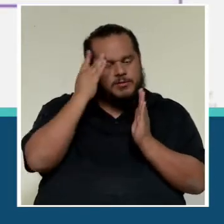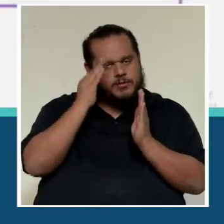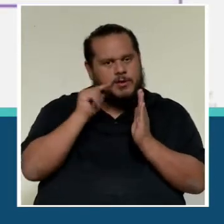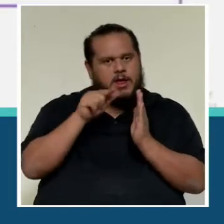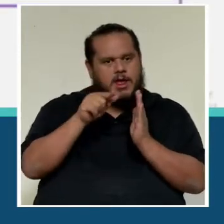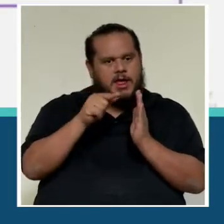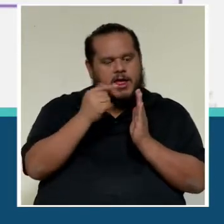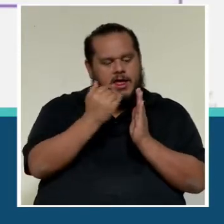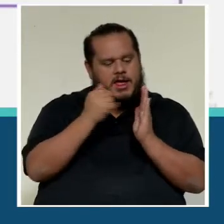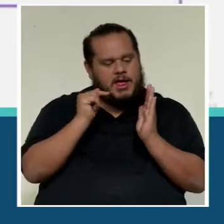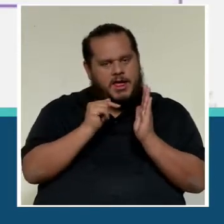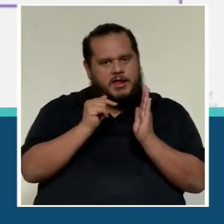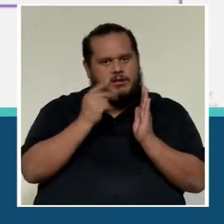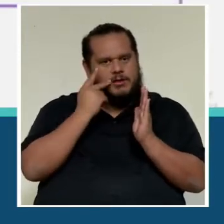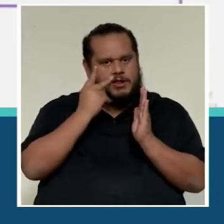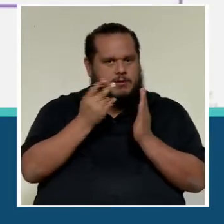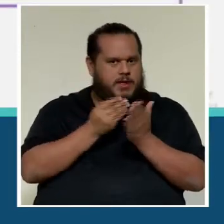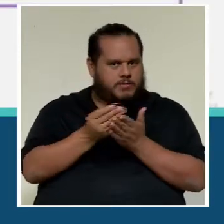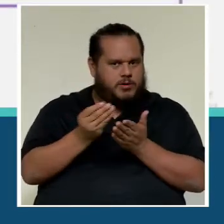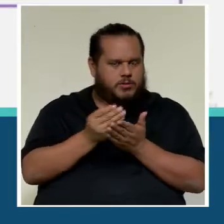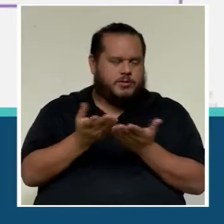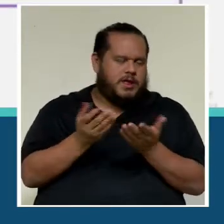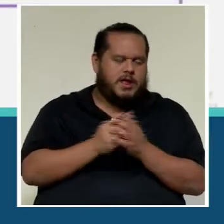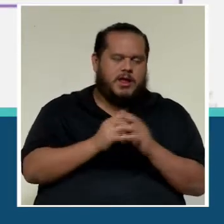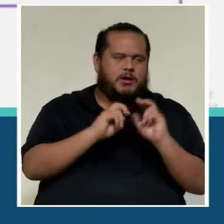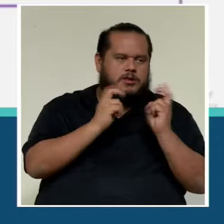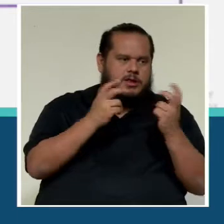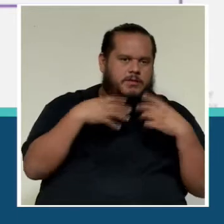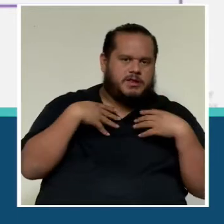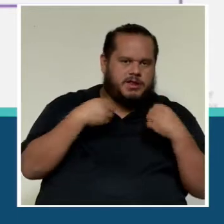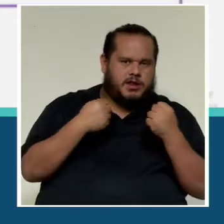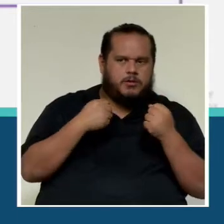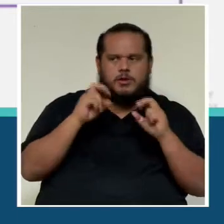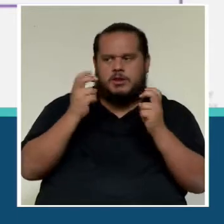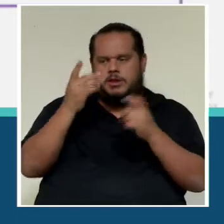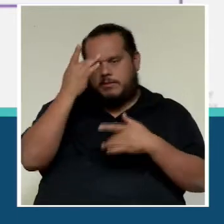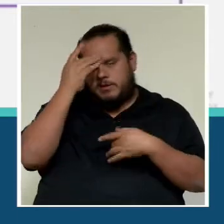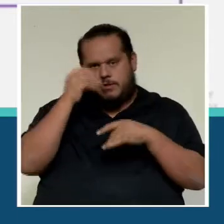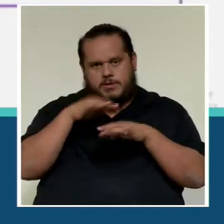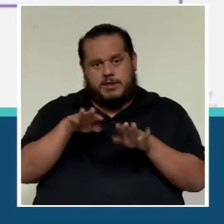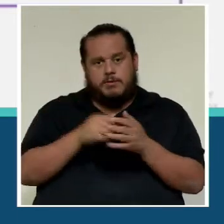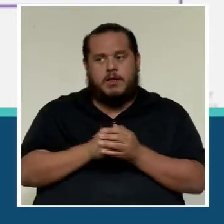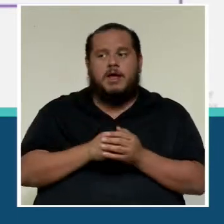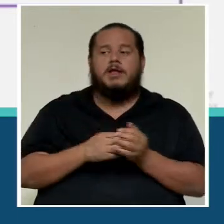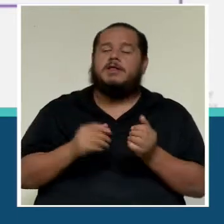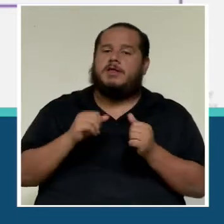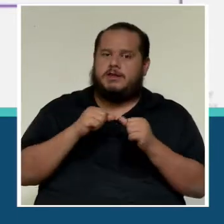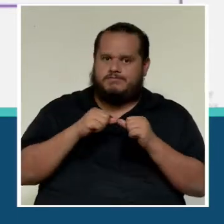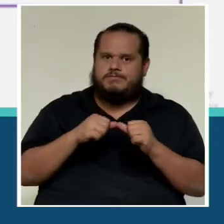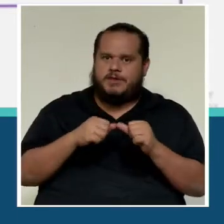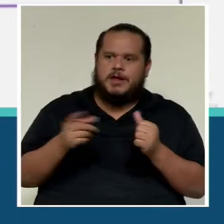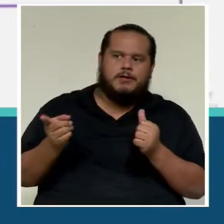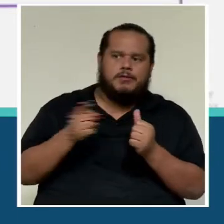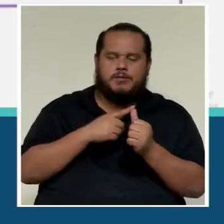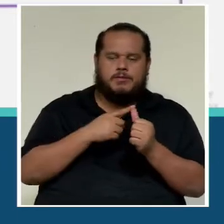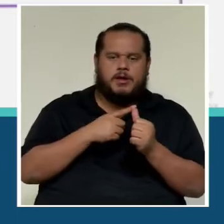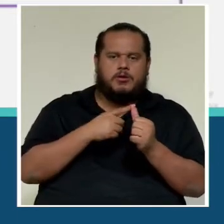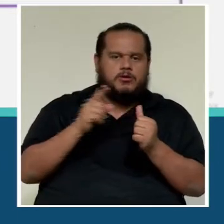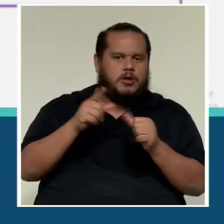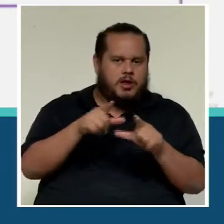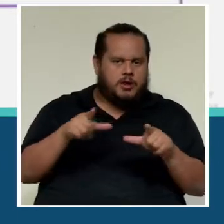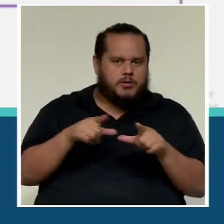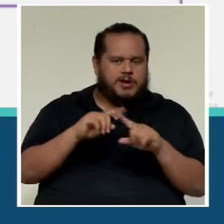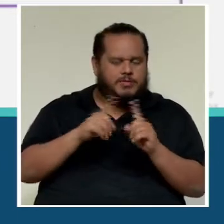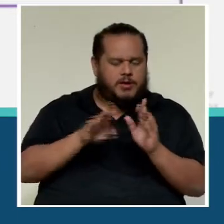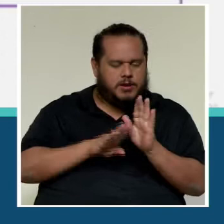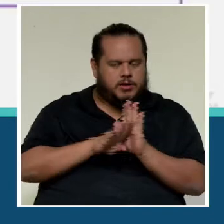del Consumer Watch, pues los temas de salud y de pandemia siguen ocupando los primeros lugares, pero luego el aumento de